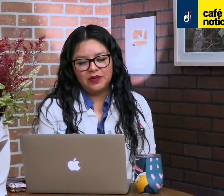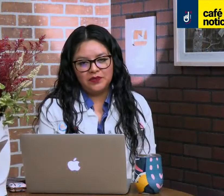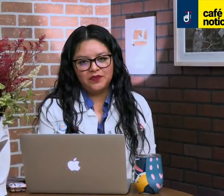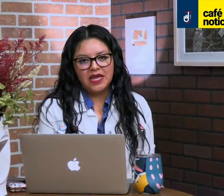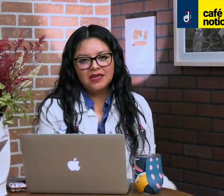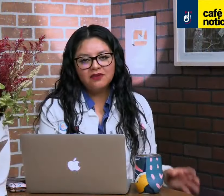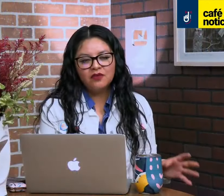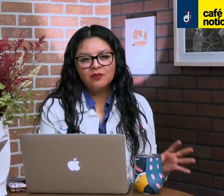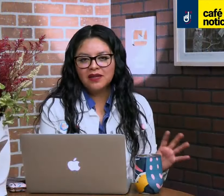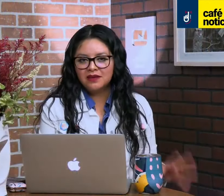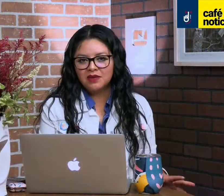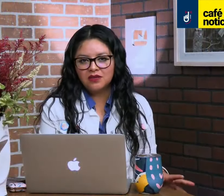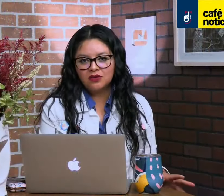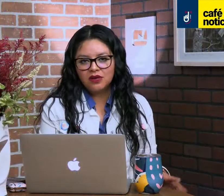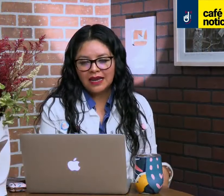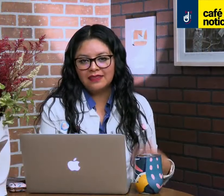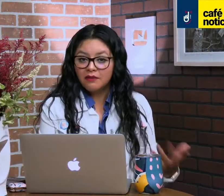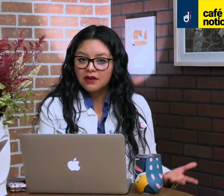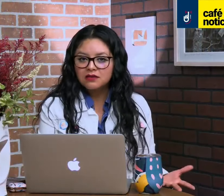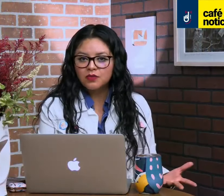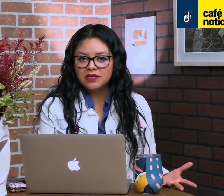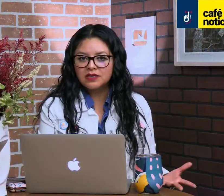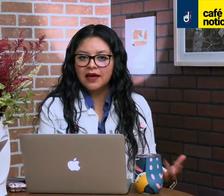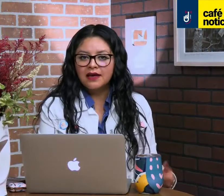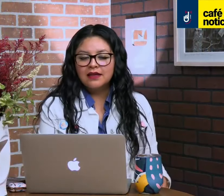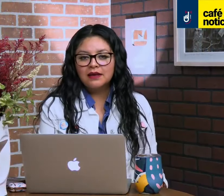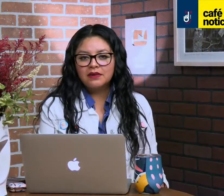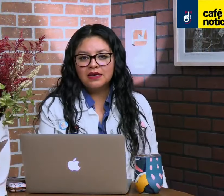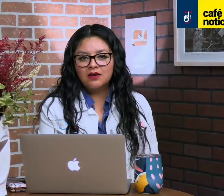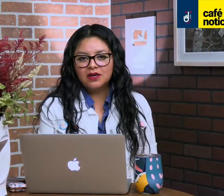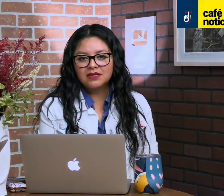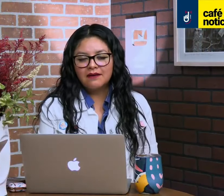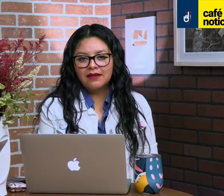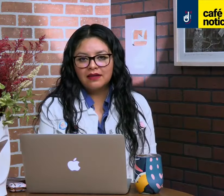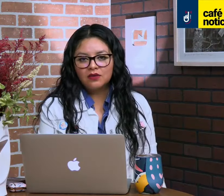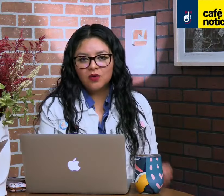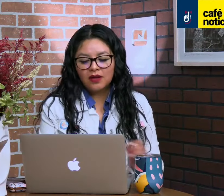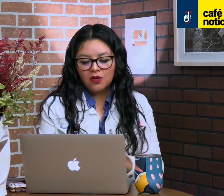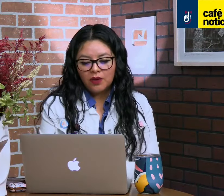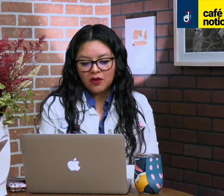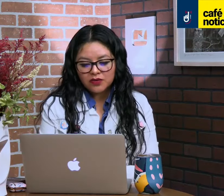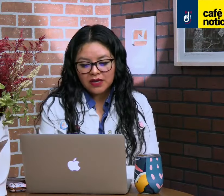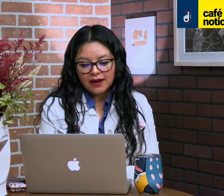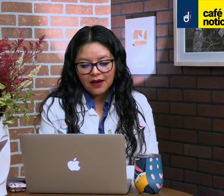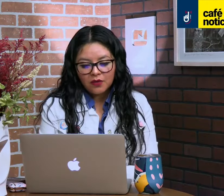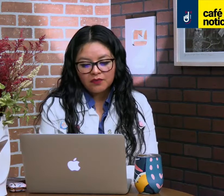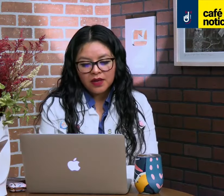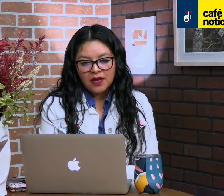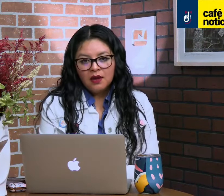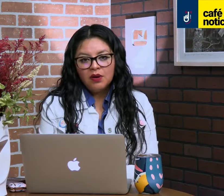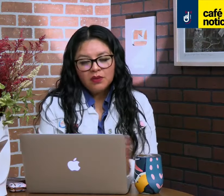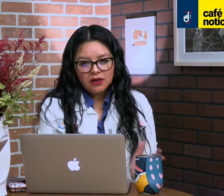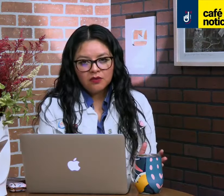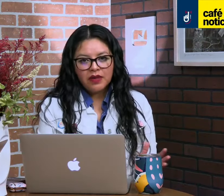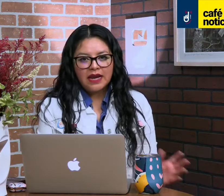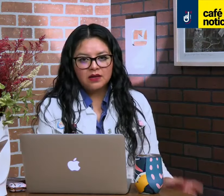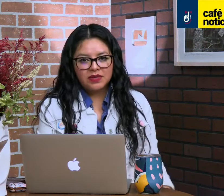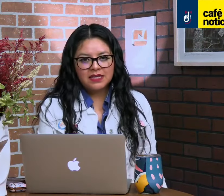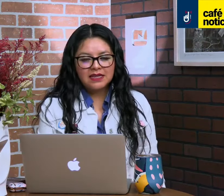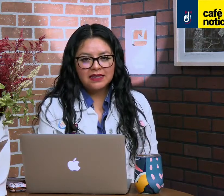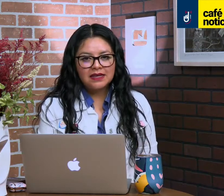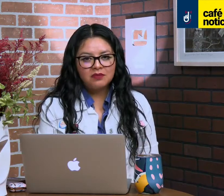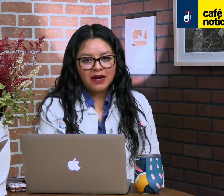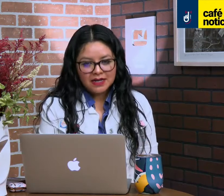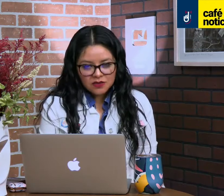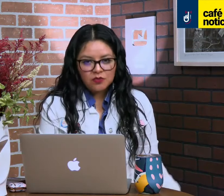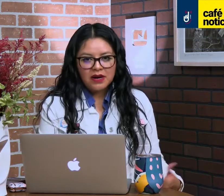uno Ese fue un planteamiento que le daba respuesta también a lo que estaba dando Guadalupe Acosta Naranjo pero vino el